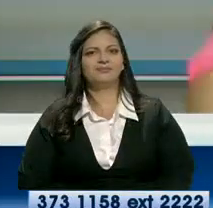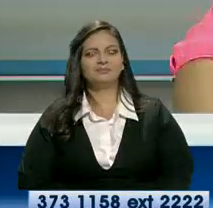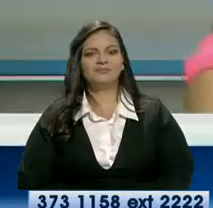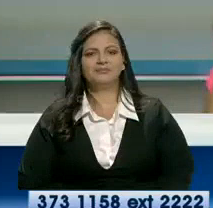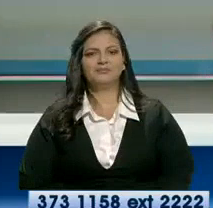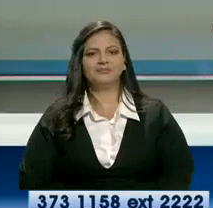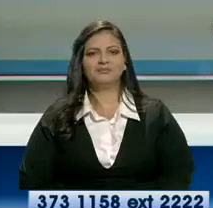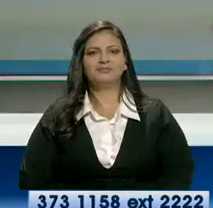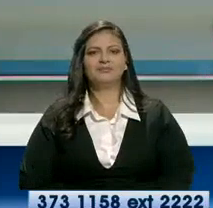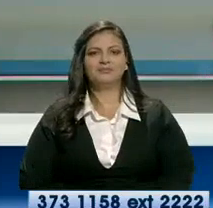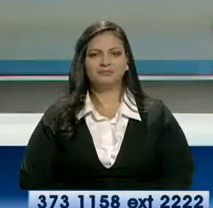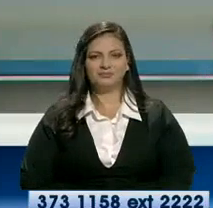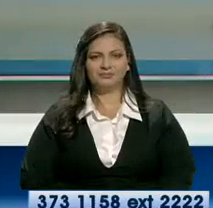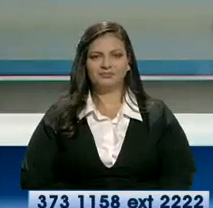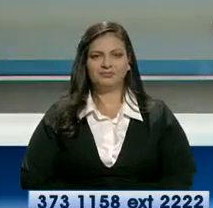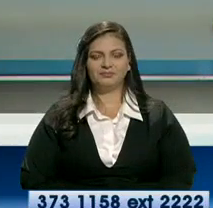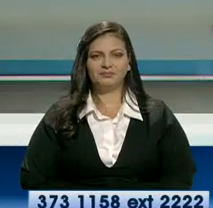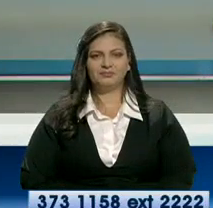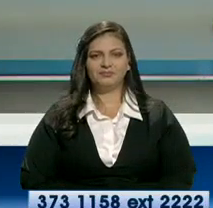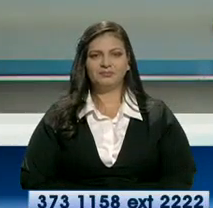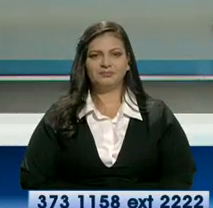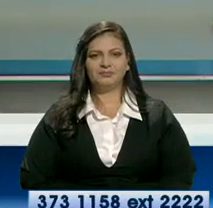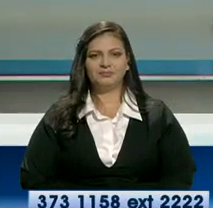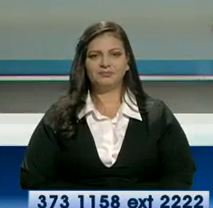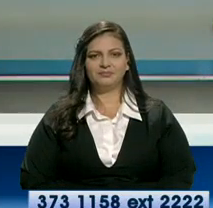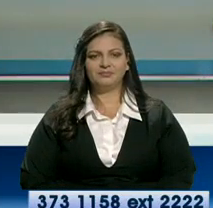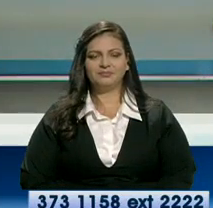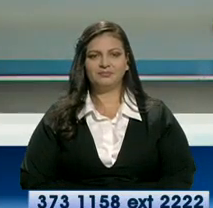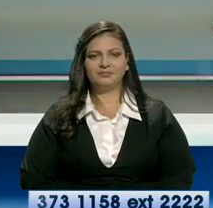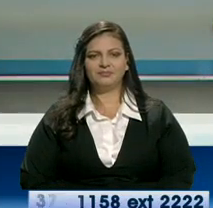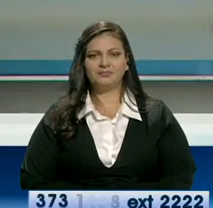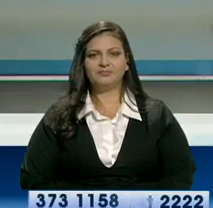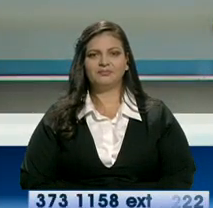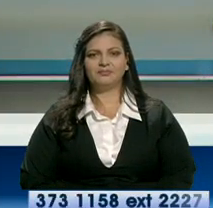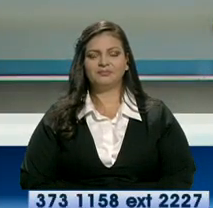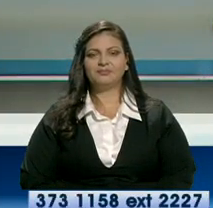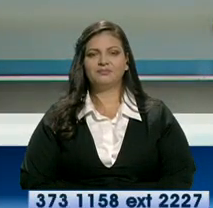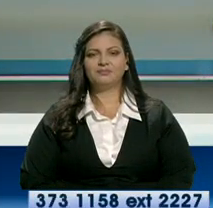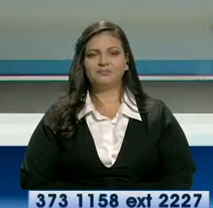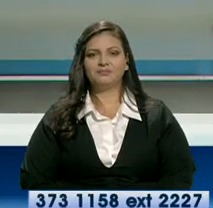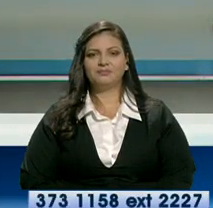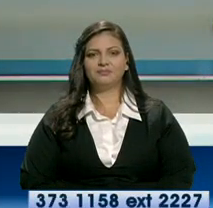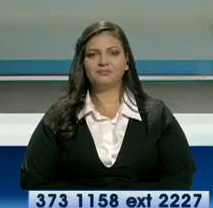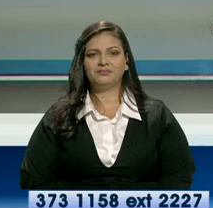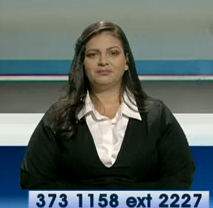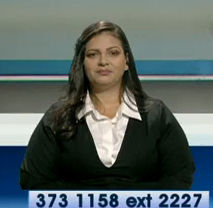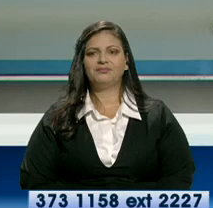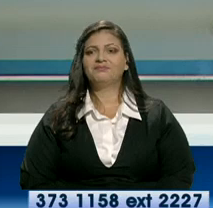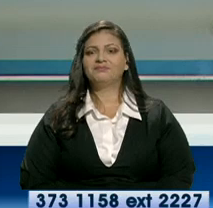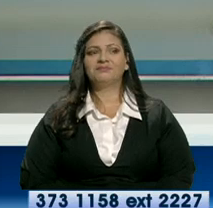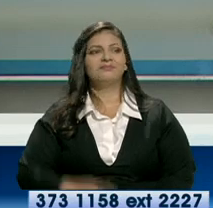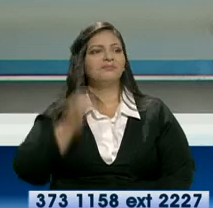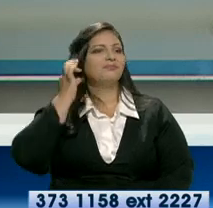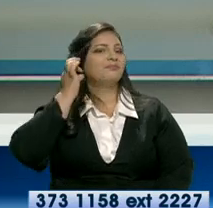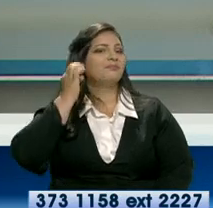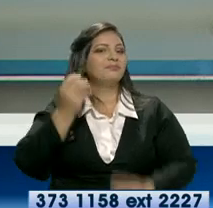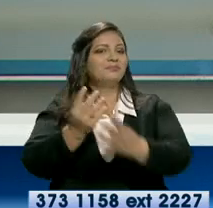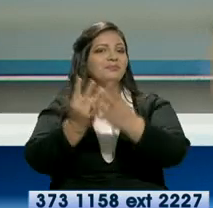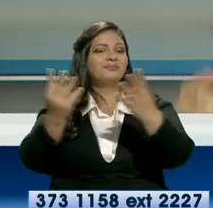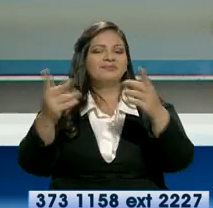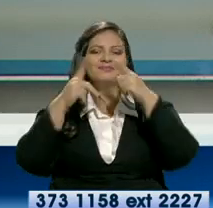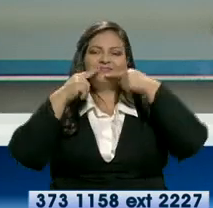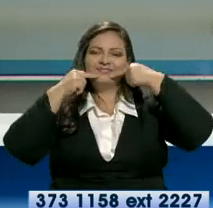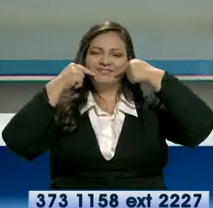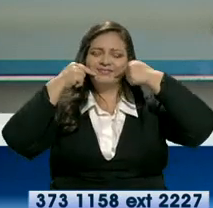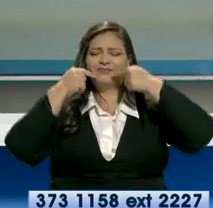que se presta. Bueno, ahí tiene usted, mi querido. Bueno. Nos encanta verlas sonriendo, se lo merecen. Esto